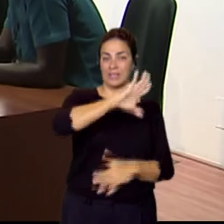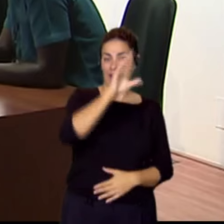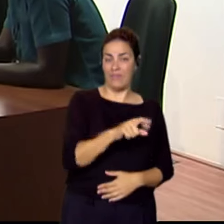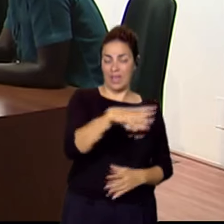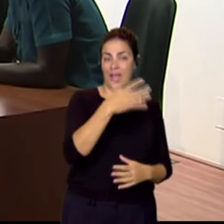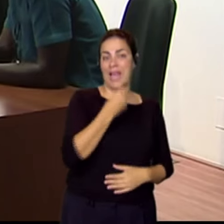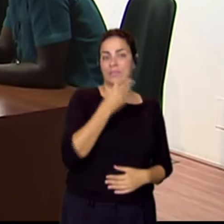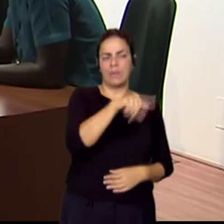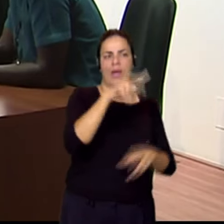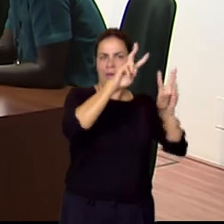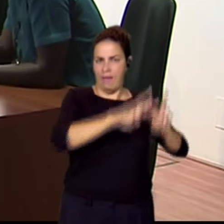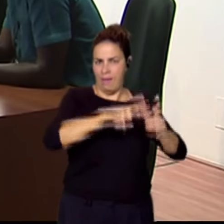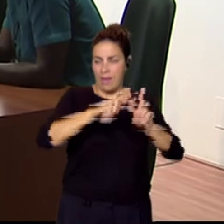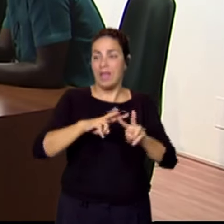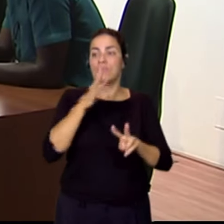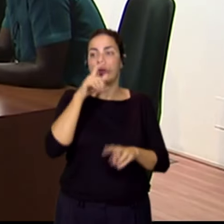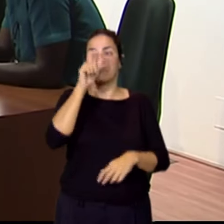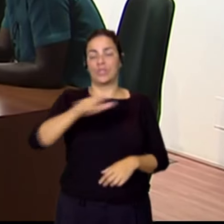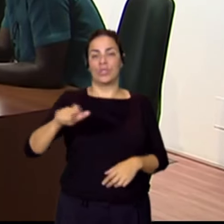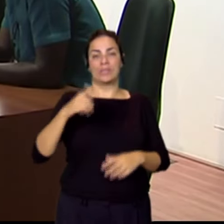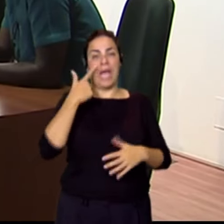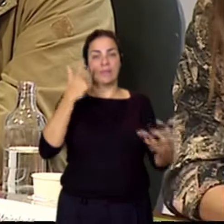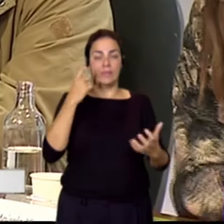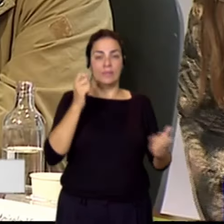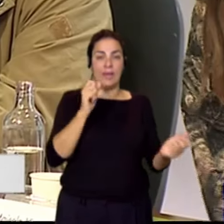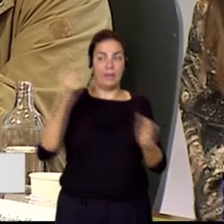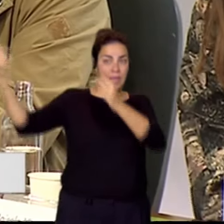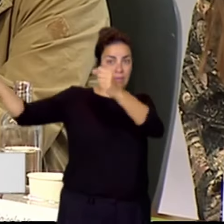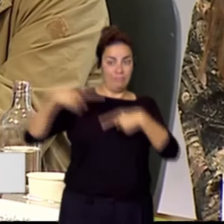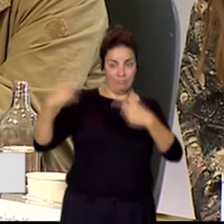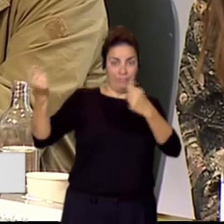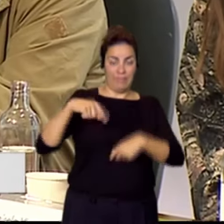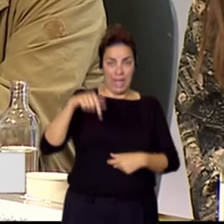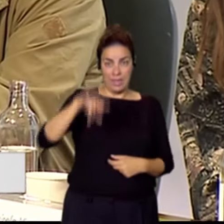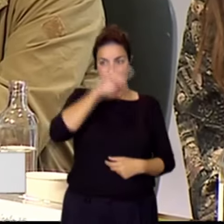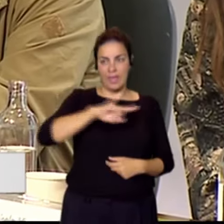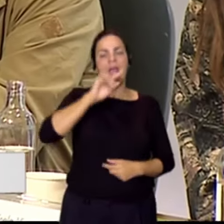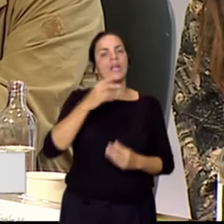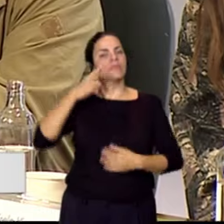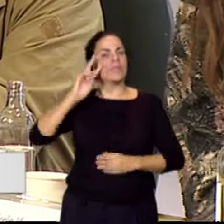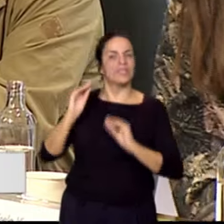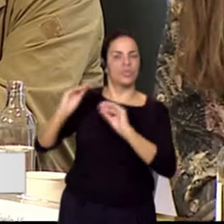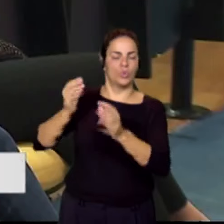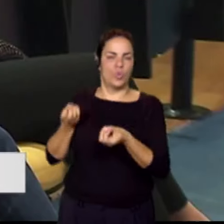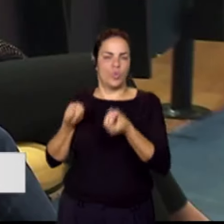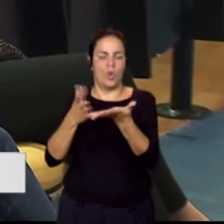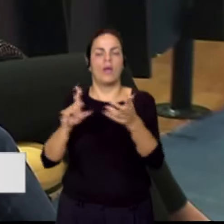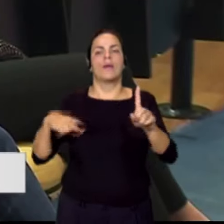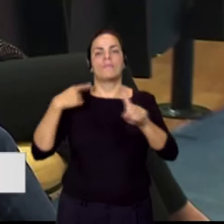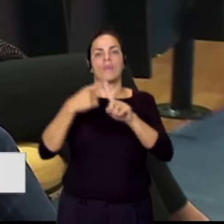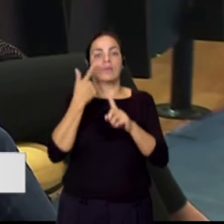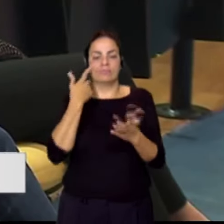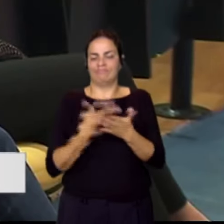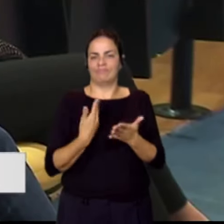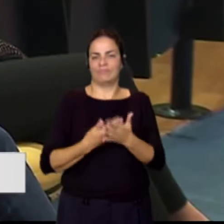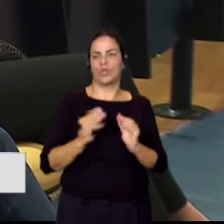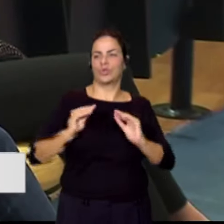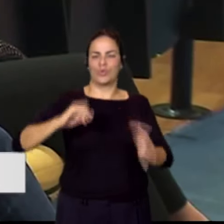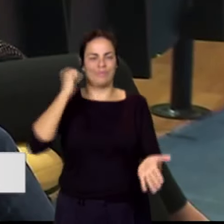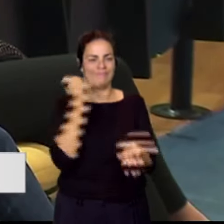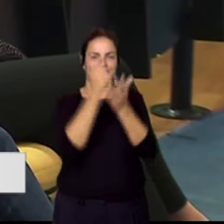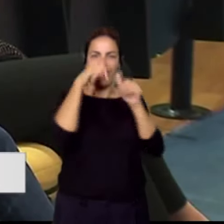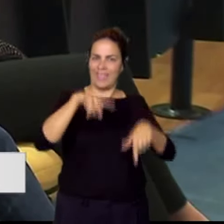donde diferentes artistas as que migraron y llegaron a las Islas han contado sus experiencias y han demostrado Cómo han ido dejando aquí su huella